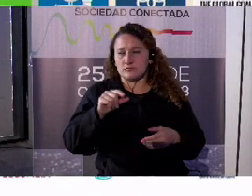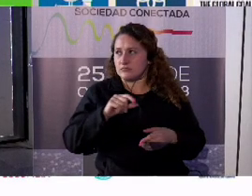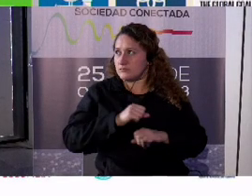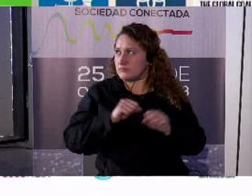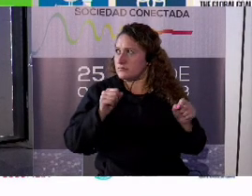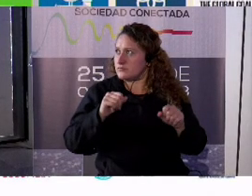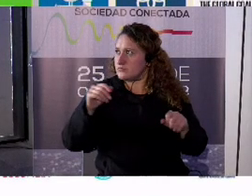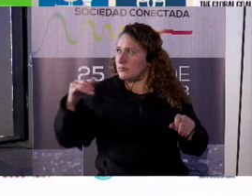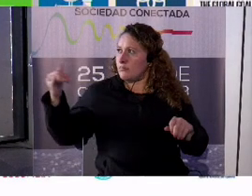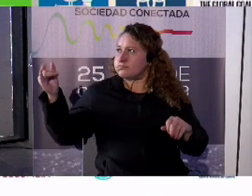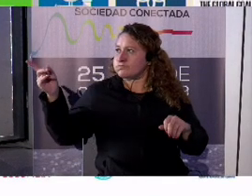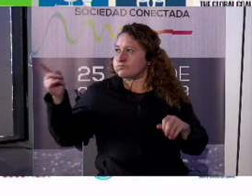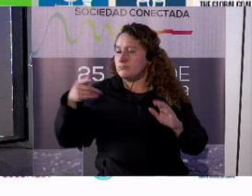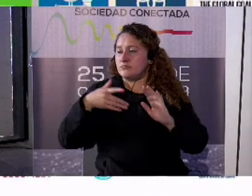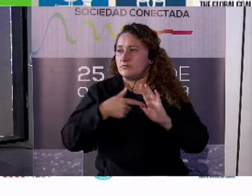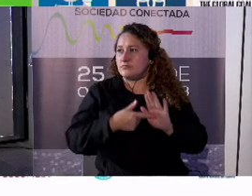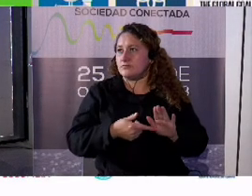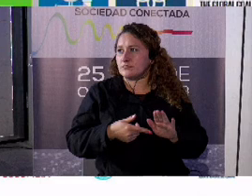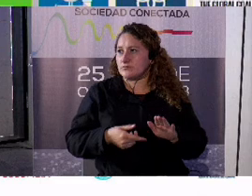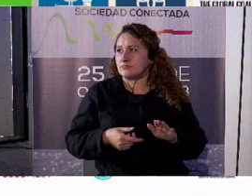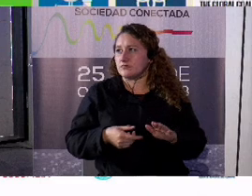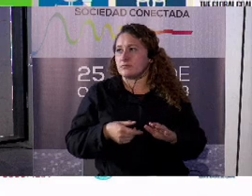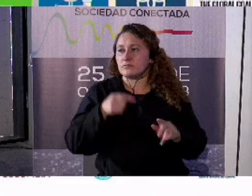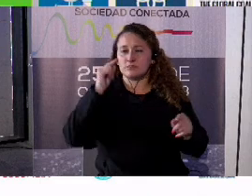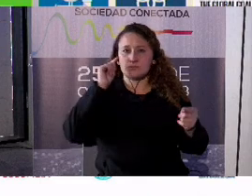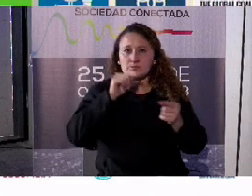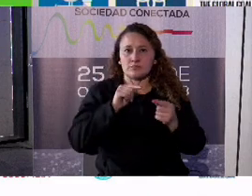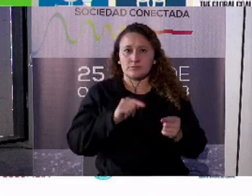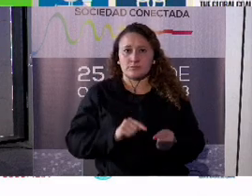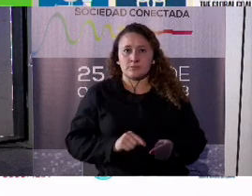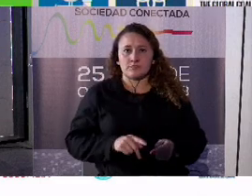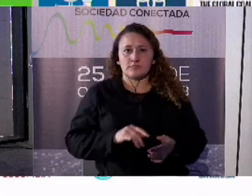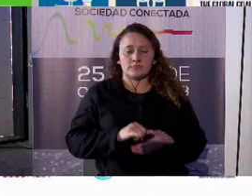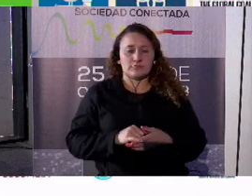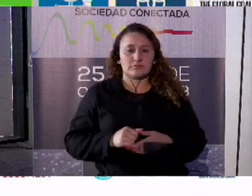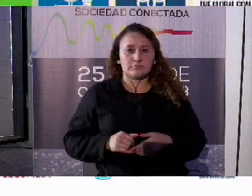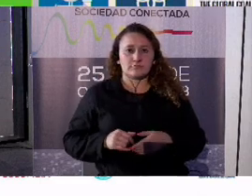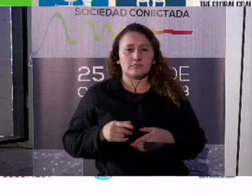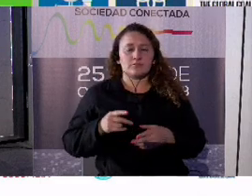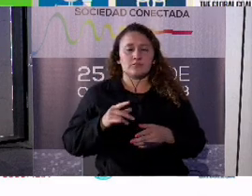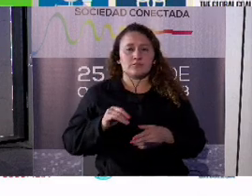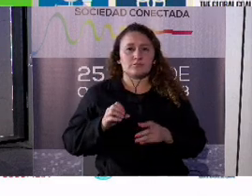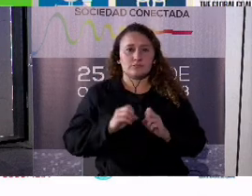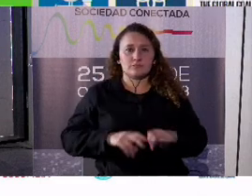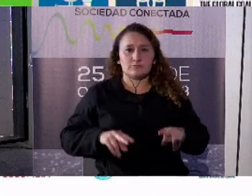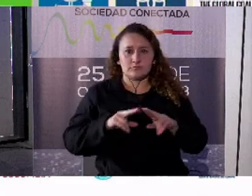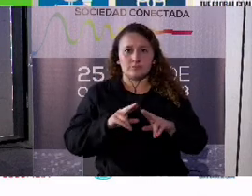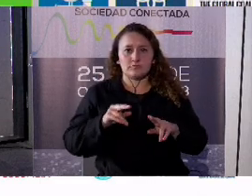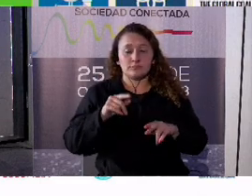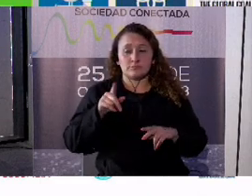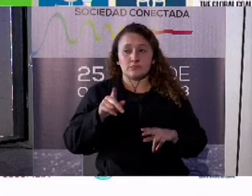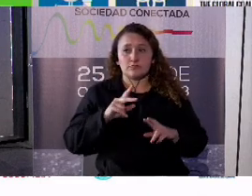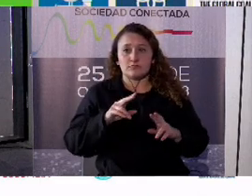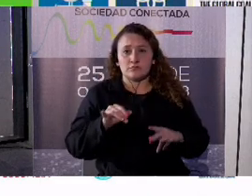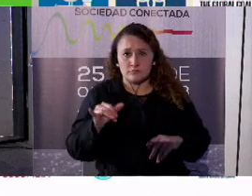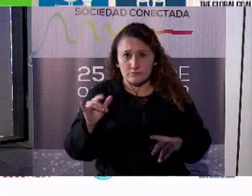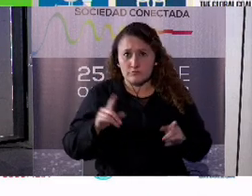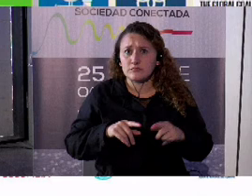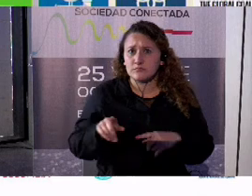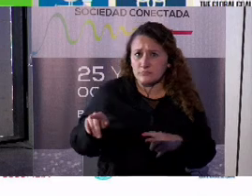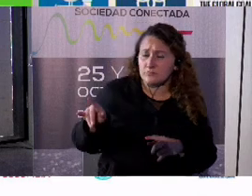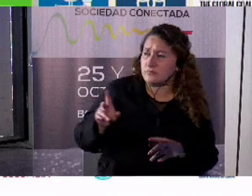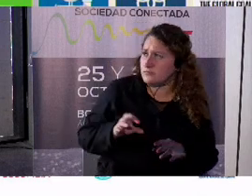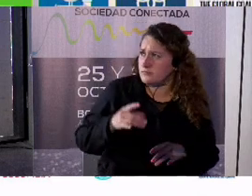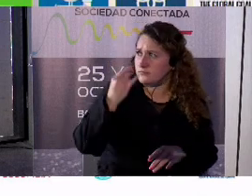mañana alrededor de los objetivos de de sostenibilidad tenemos ahí algunas estadísticas interesant